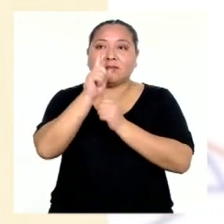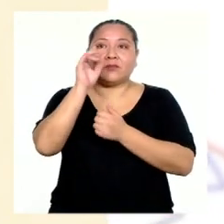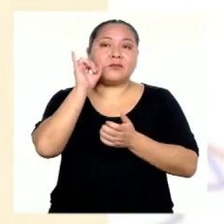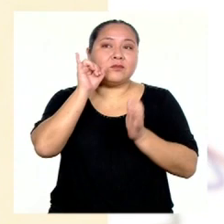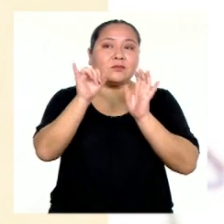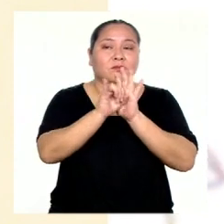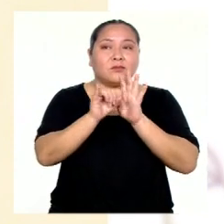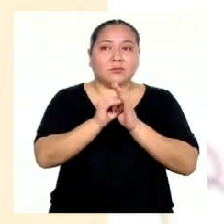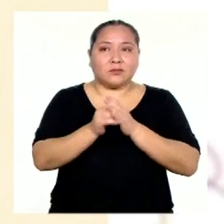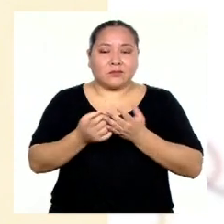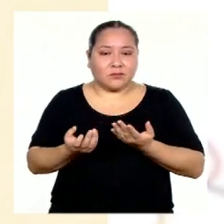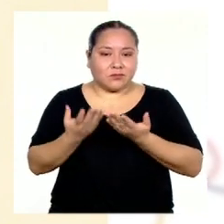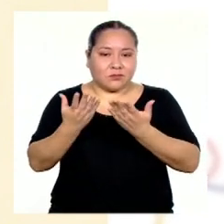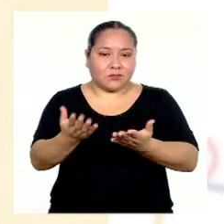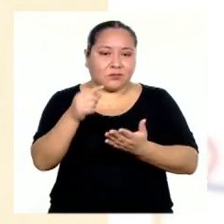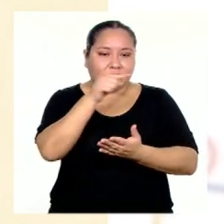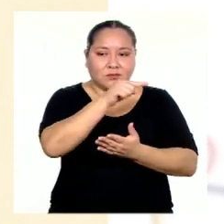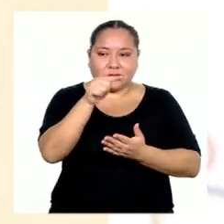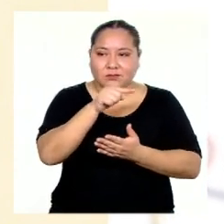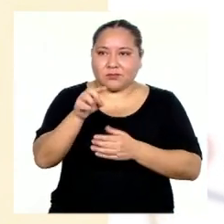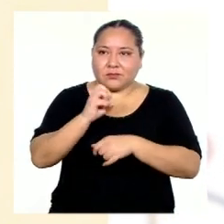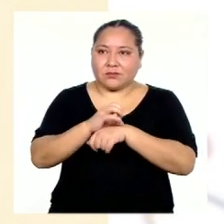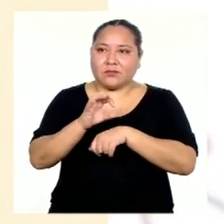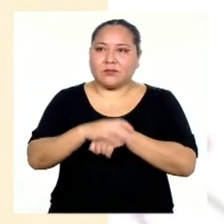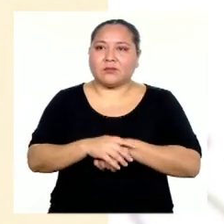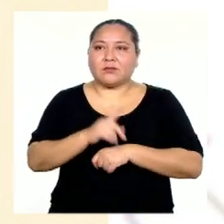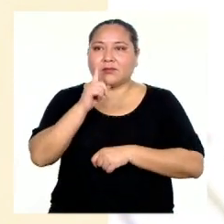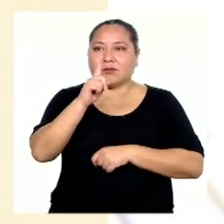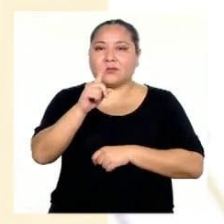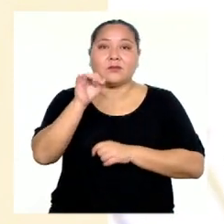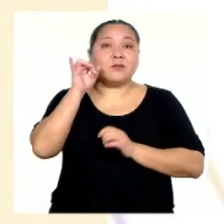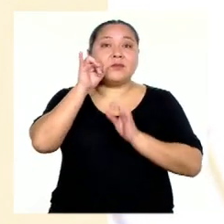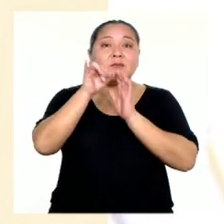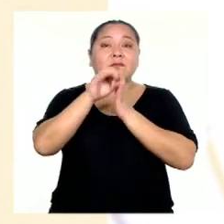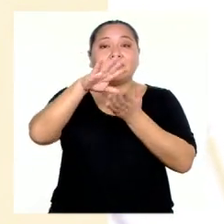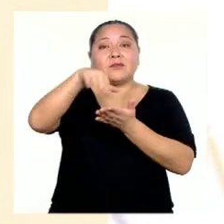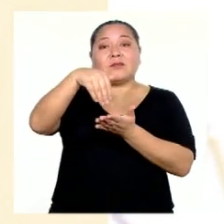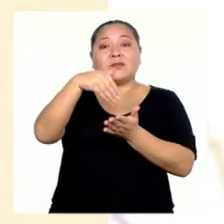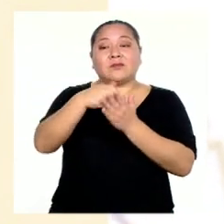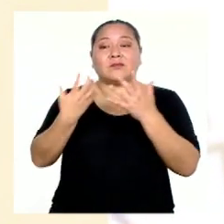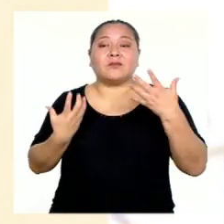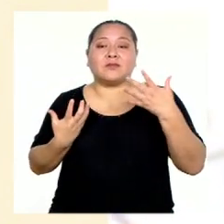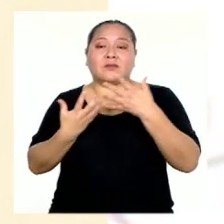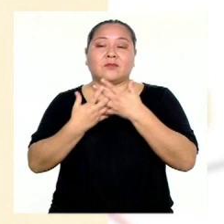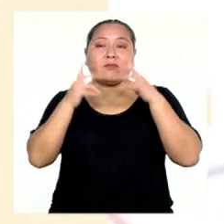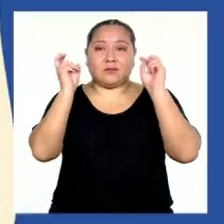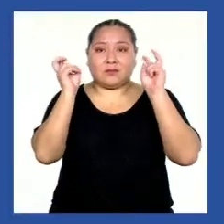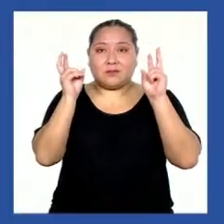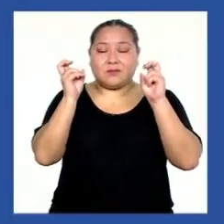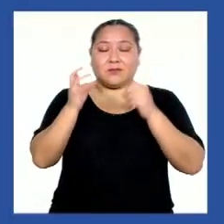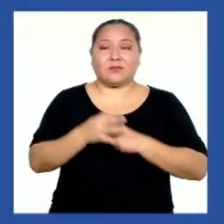hace referencia a lo que dice el texto. Y hay una imagen central que tiene que ver con el título.